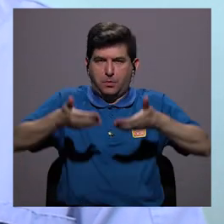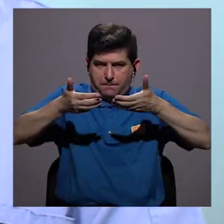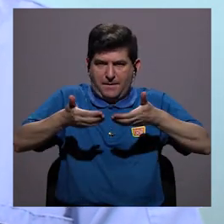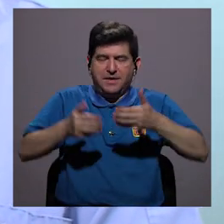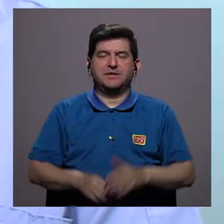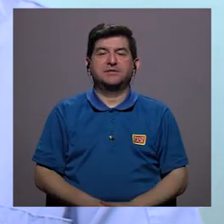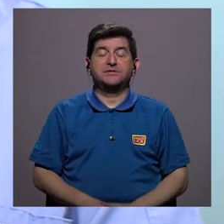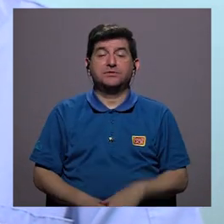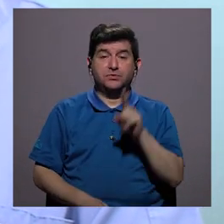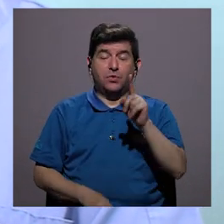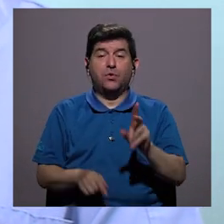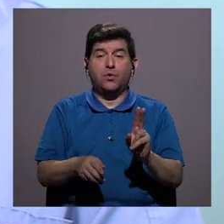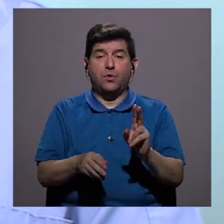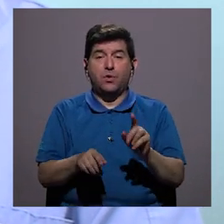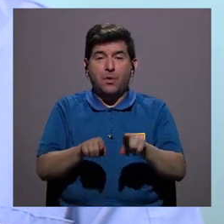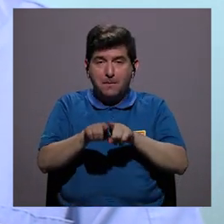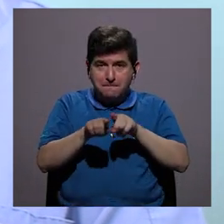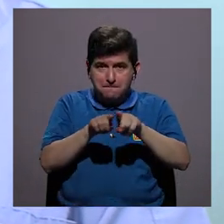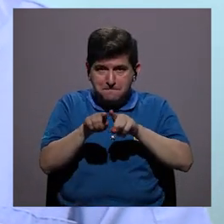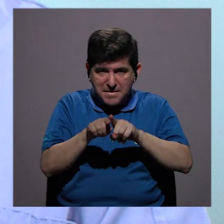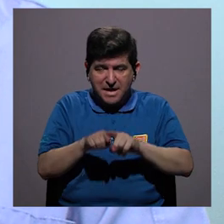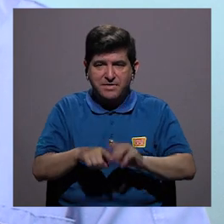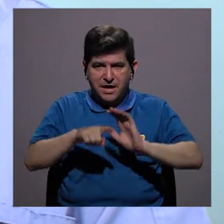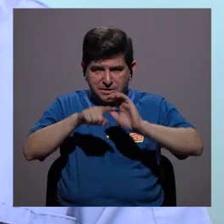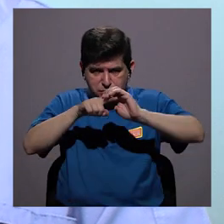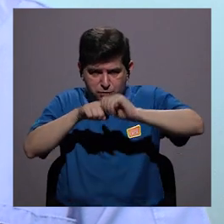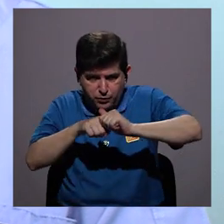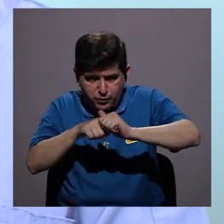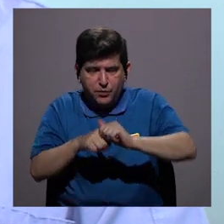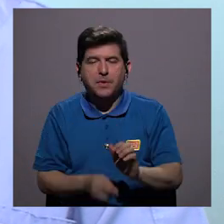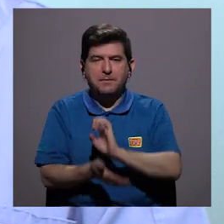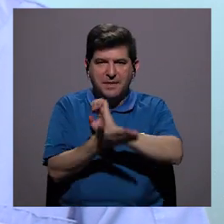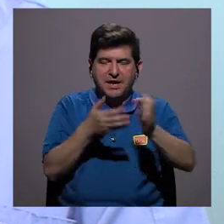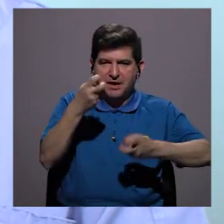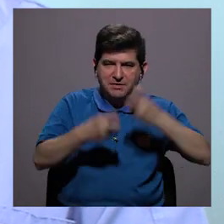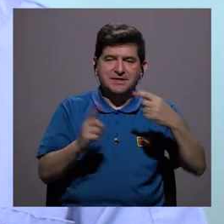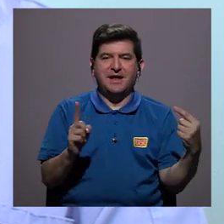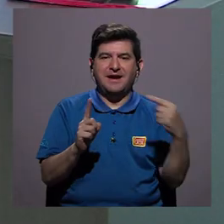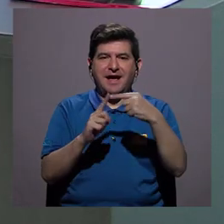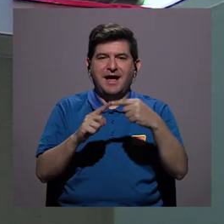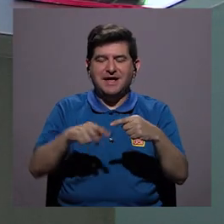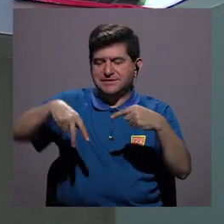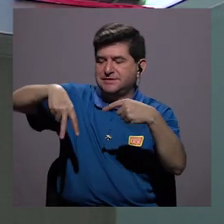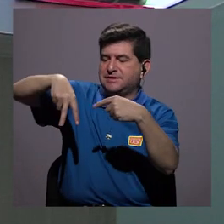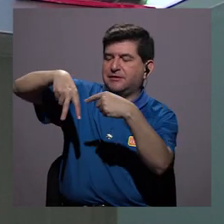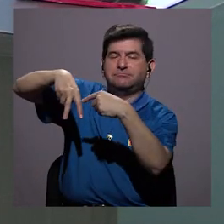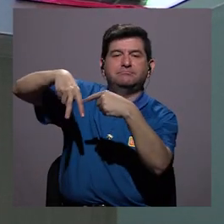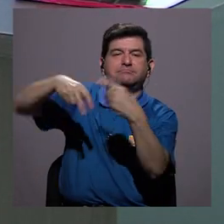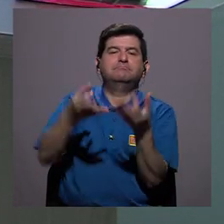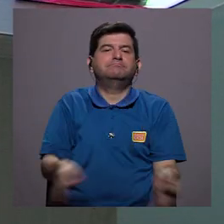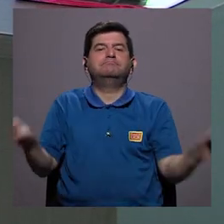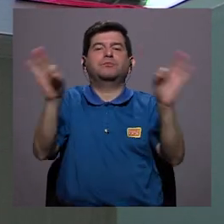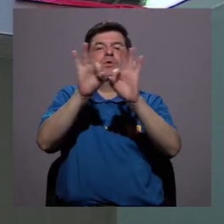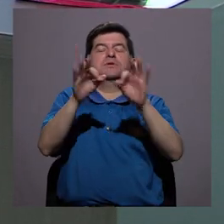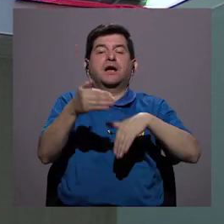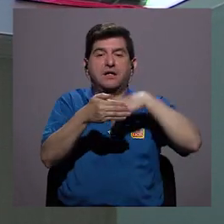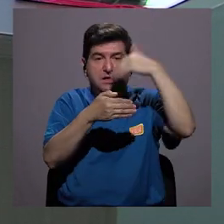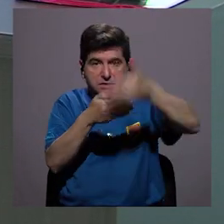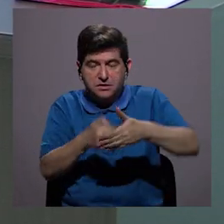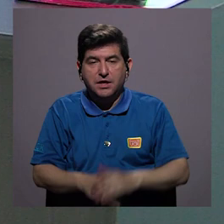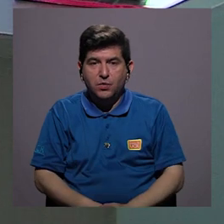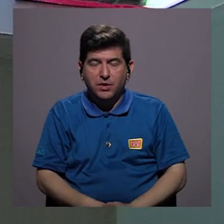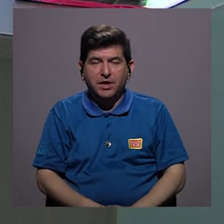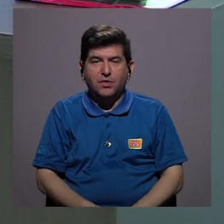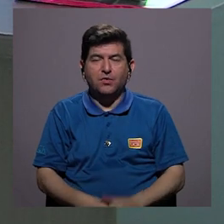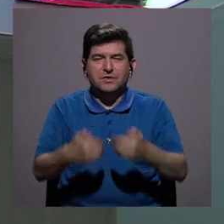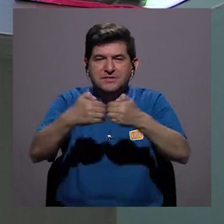el uso de medias preventivas de compresión, por lo menos hasta la rodilla, son cosas muy, muy importantes. Luego, espaciar